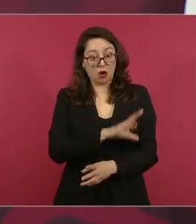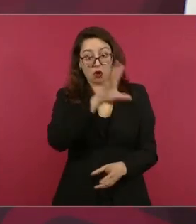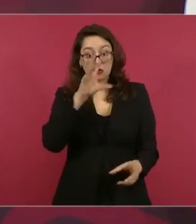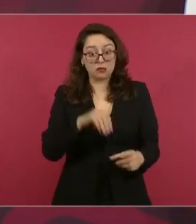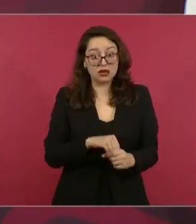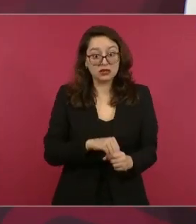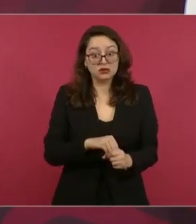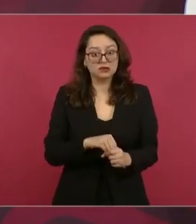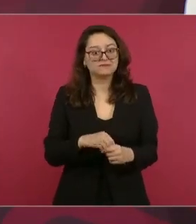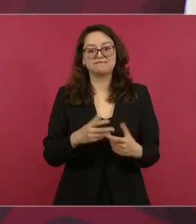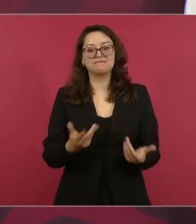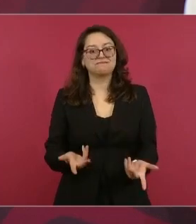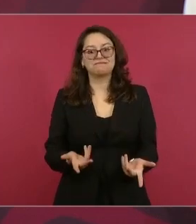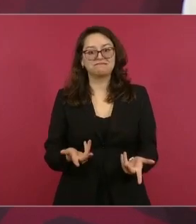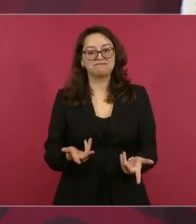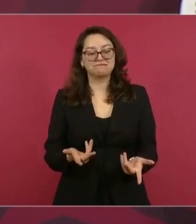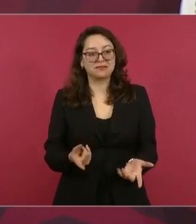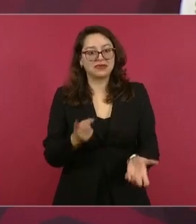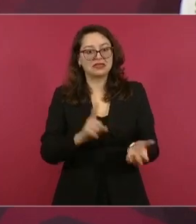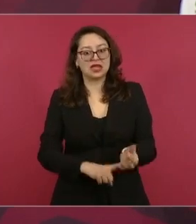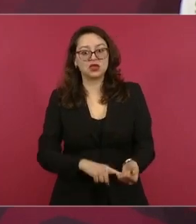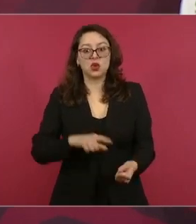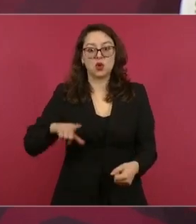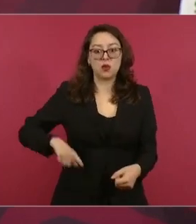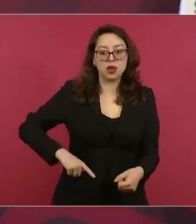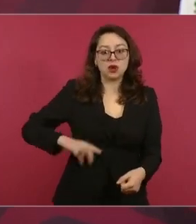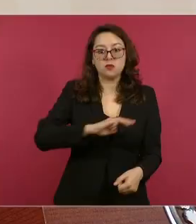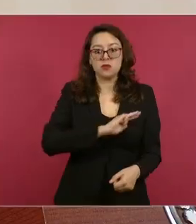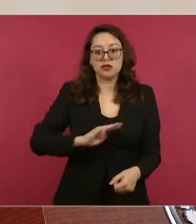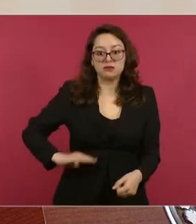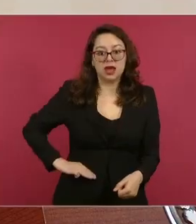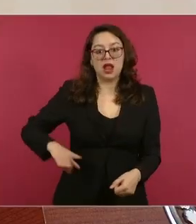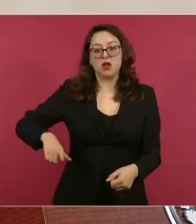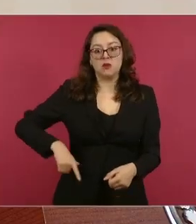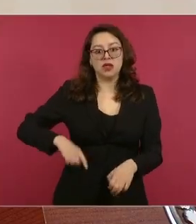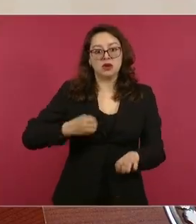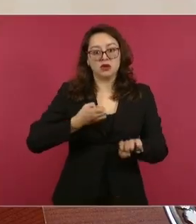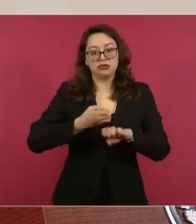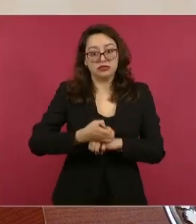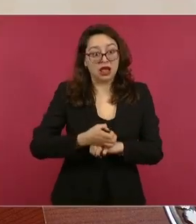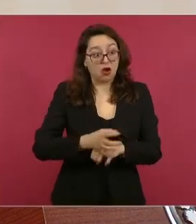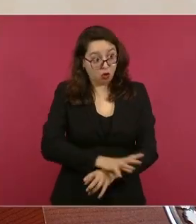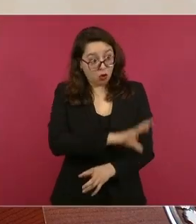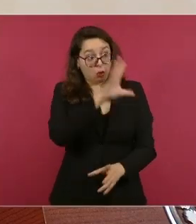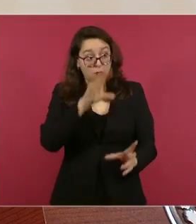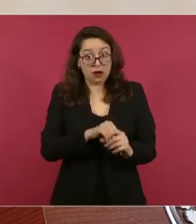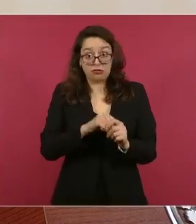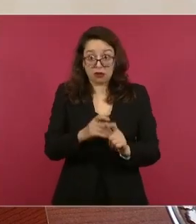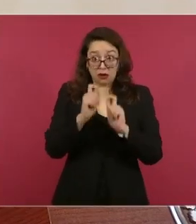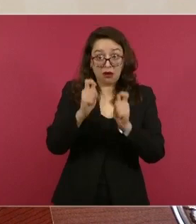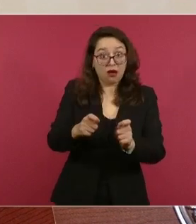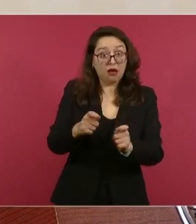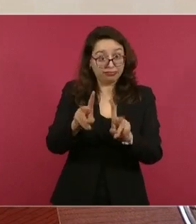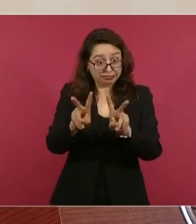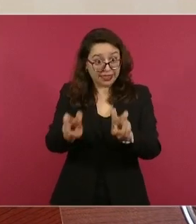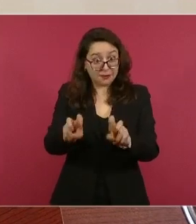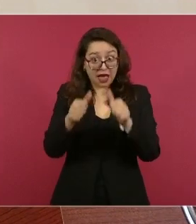Los gobiernos estatales, los gobiernos municipales no tienen la capacidad para enfrentar